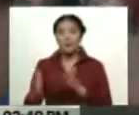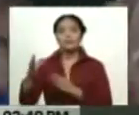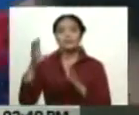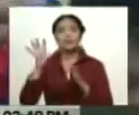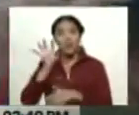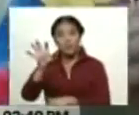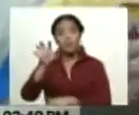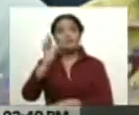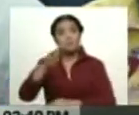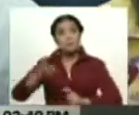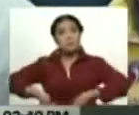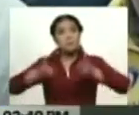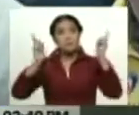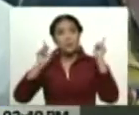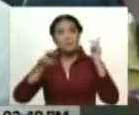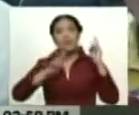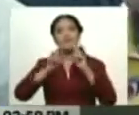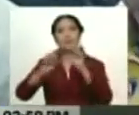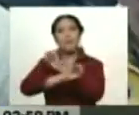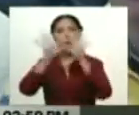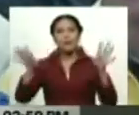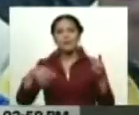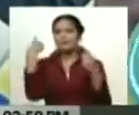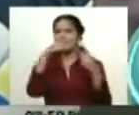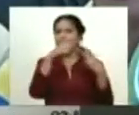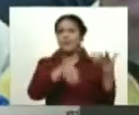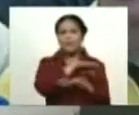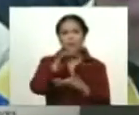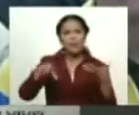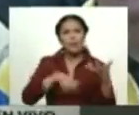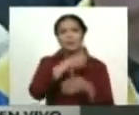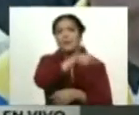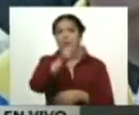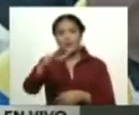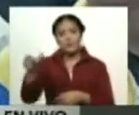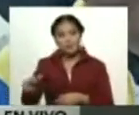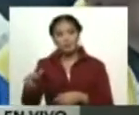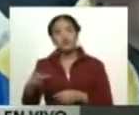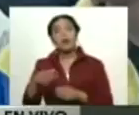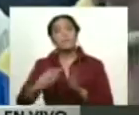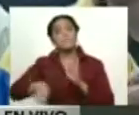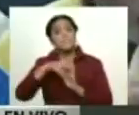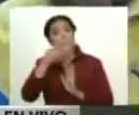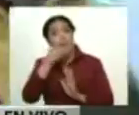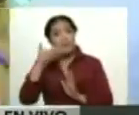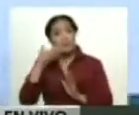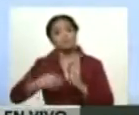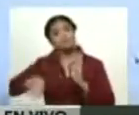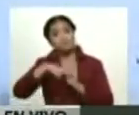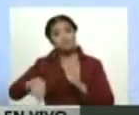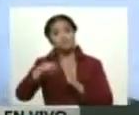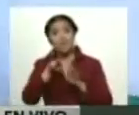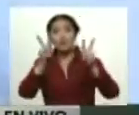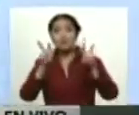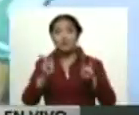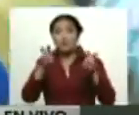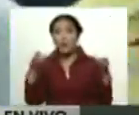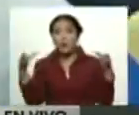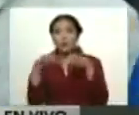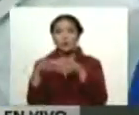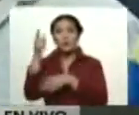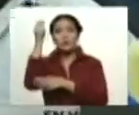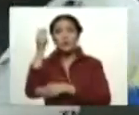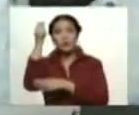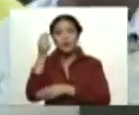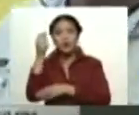que también permita dar respuesta a los problemas de la gente. Quizás esto es uno de los puntos en los cuales ha hecho mayor énfasis en que la nueva Asamblea Nacional